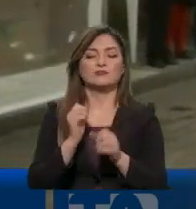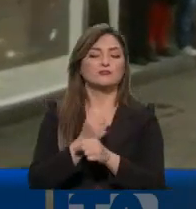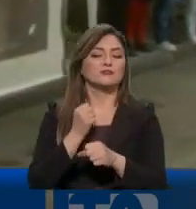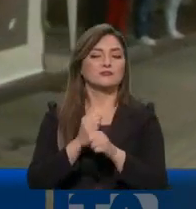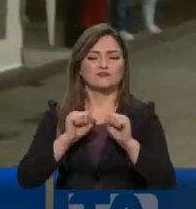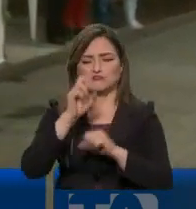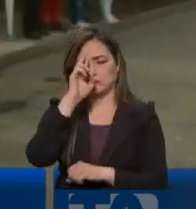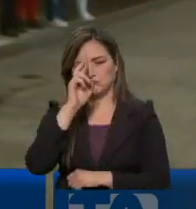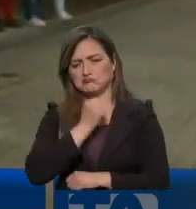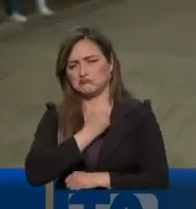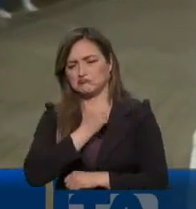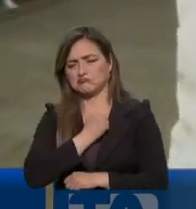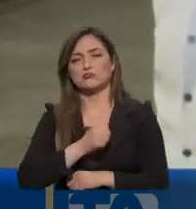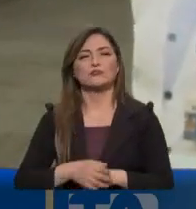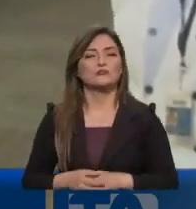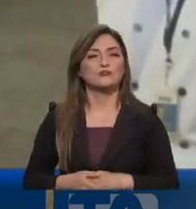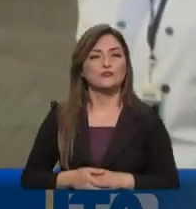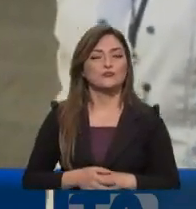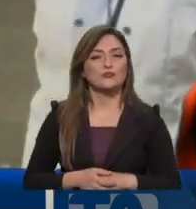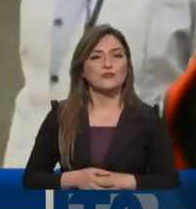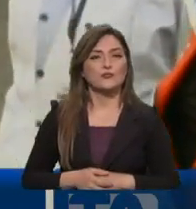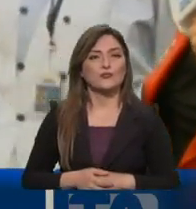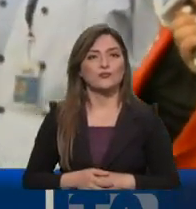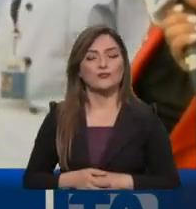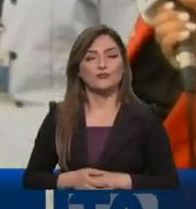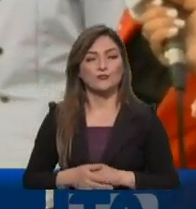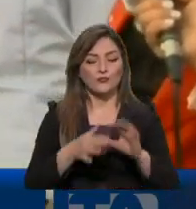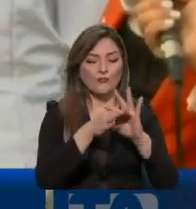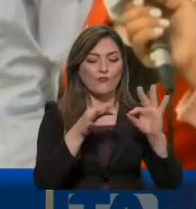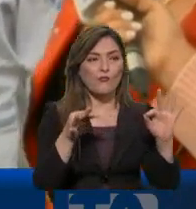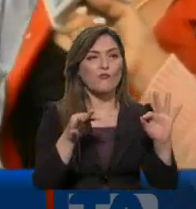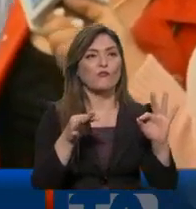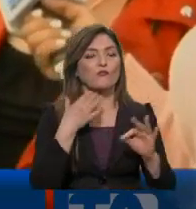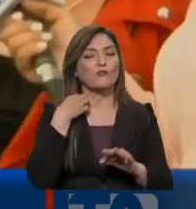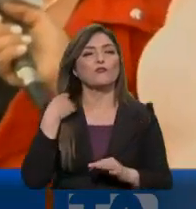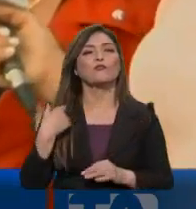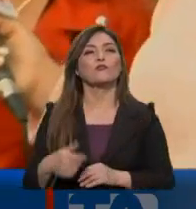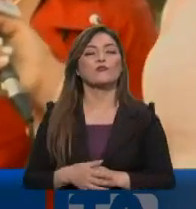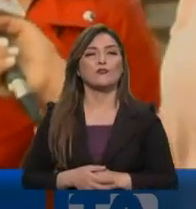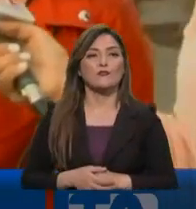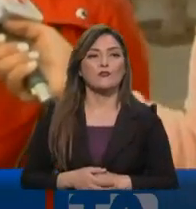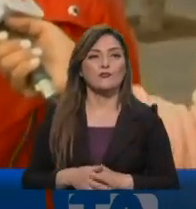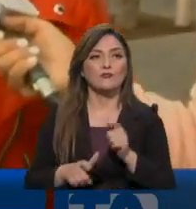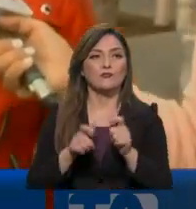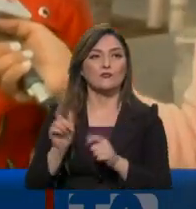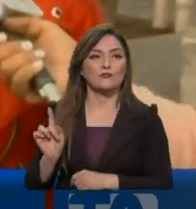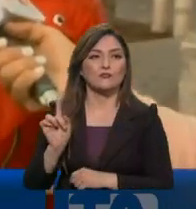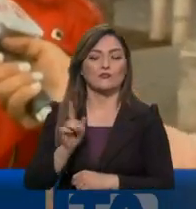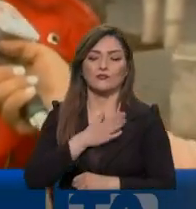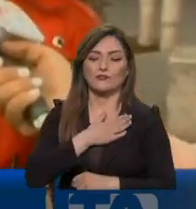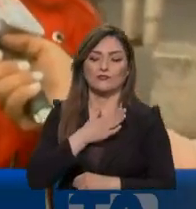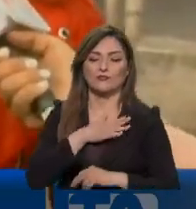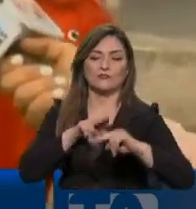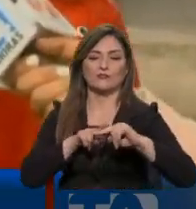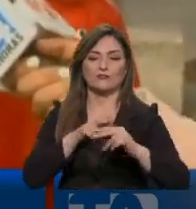trabajar dignamente, con bastante higiene. Nuestros clientes pueden venir con